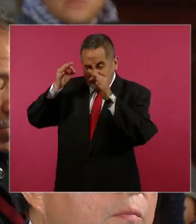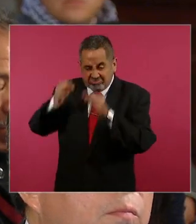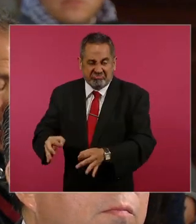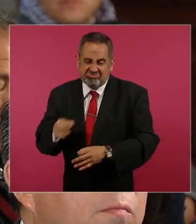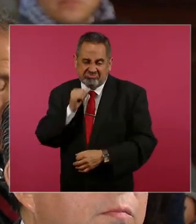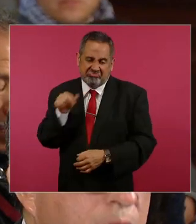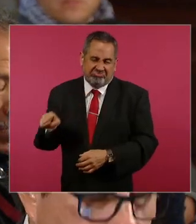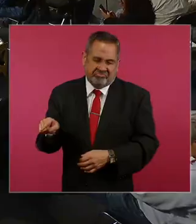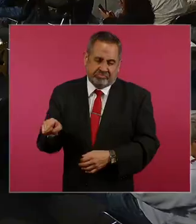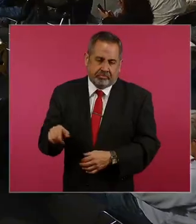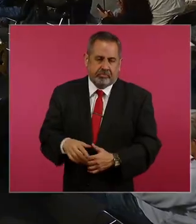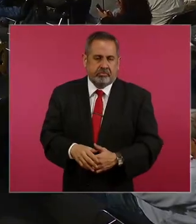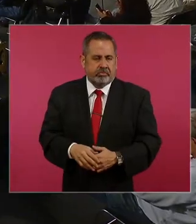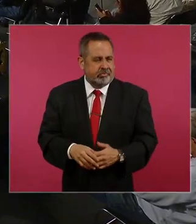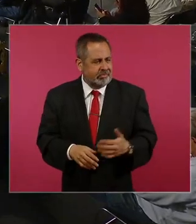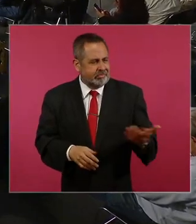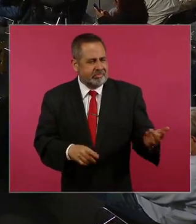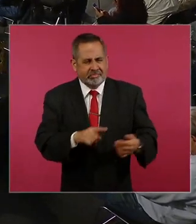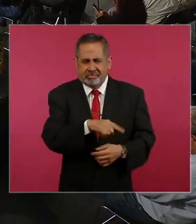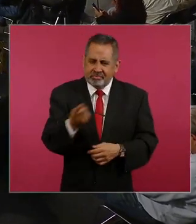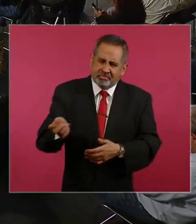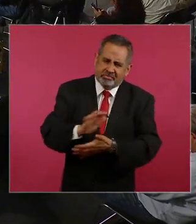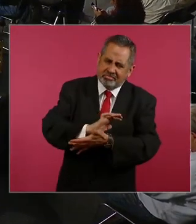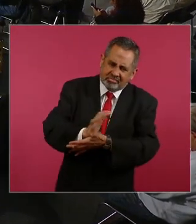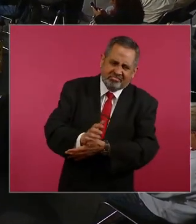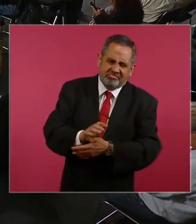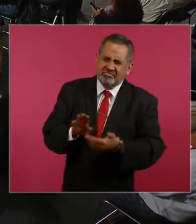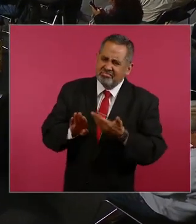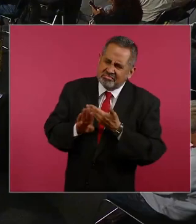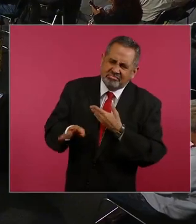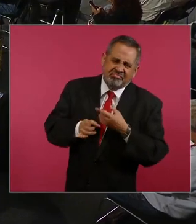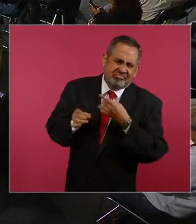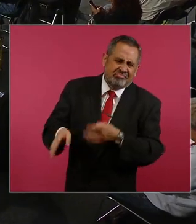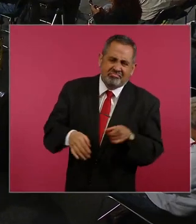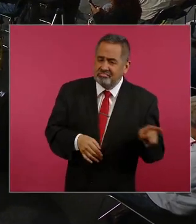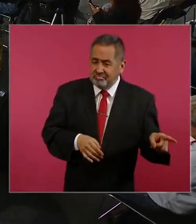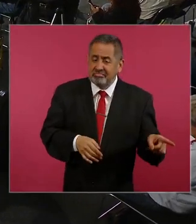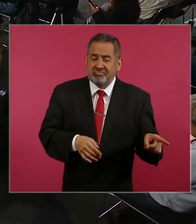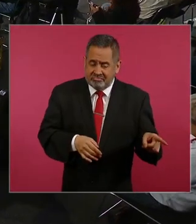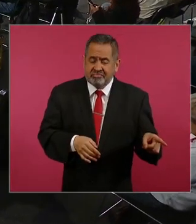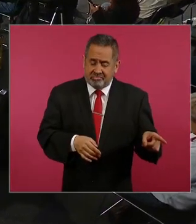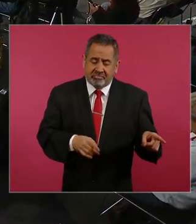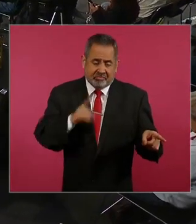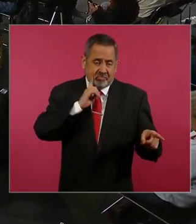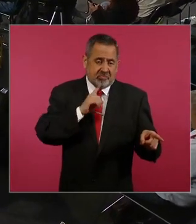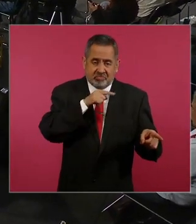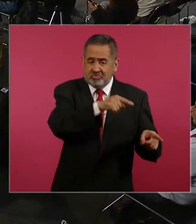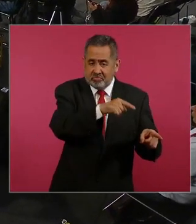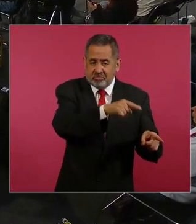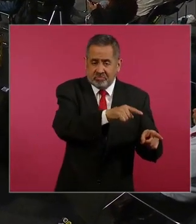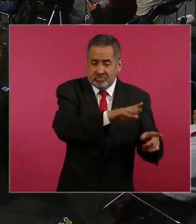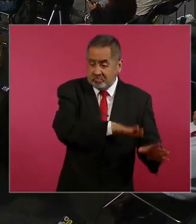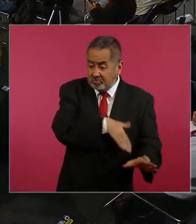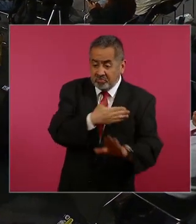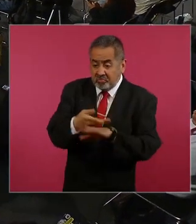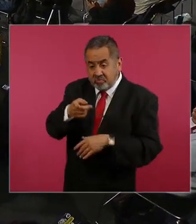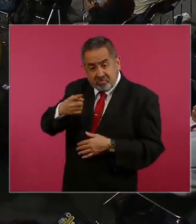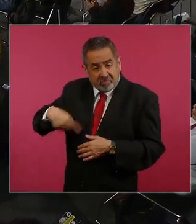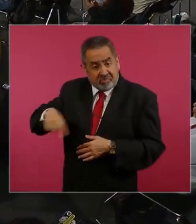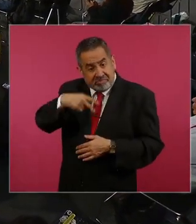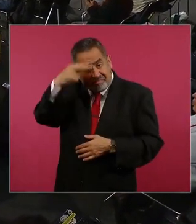claramente discriminatorios, clasistas y racistas, presidente contra estos mexicanos, porque son